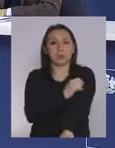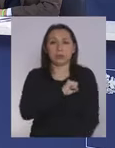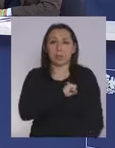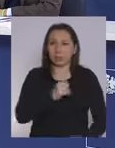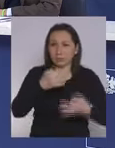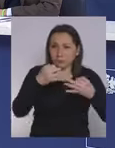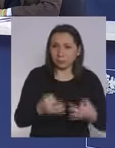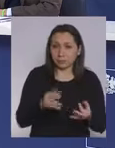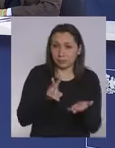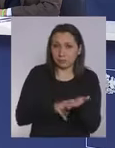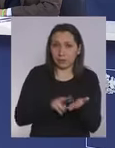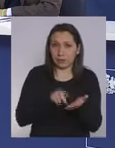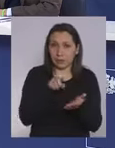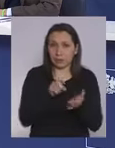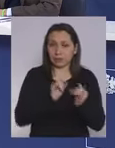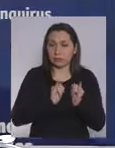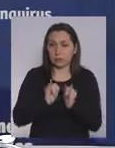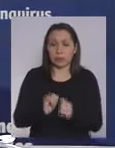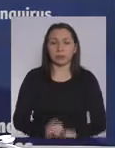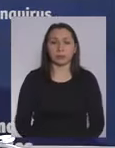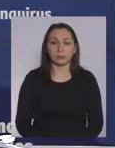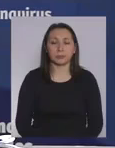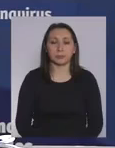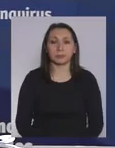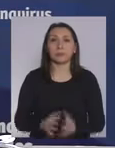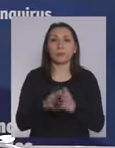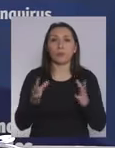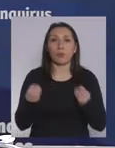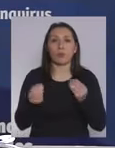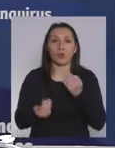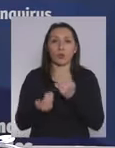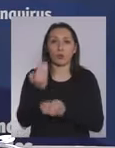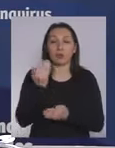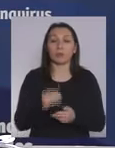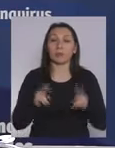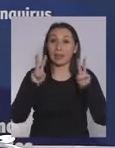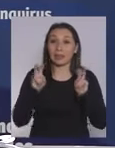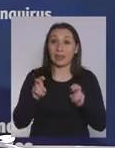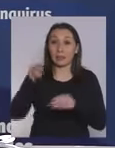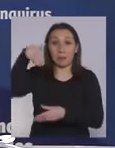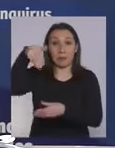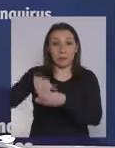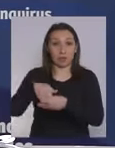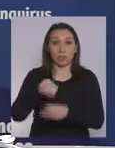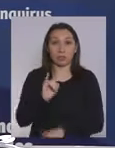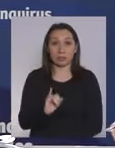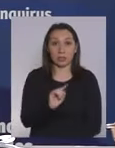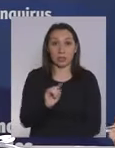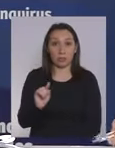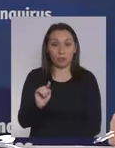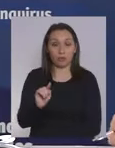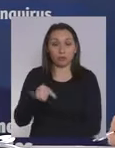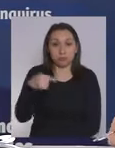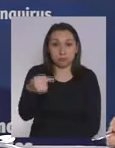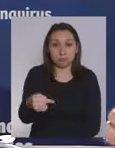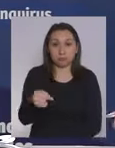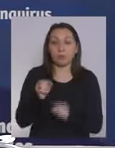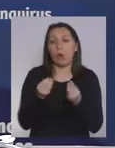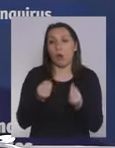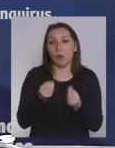finalmente esa información muy buenos días en relación al plebiscito y obviamente